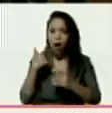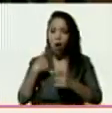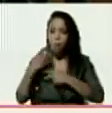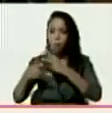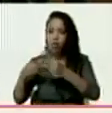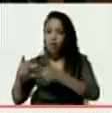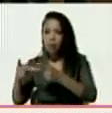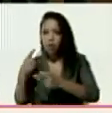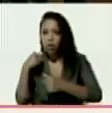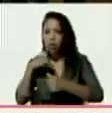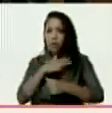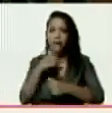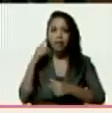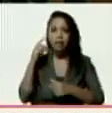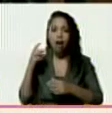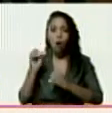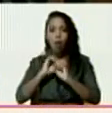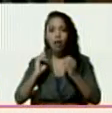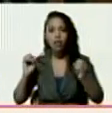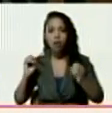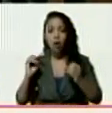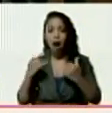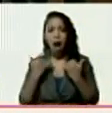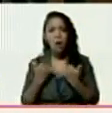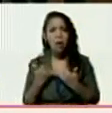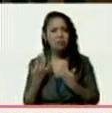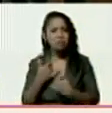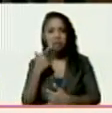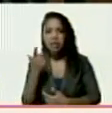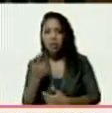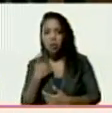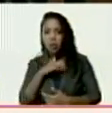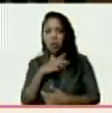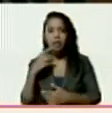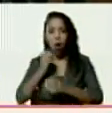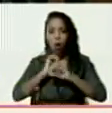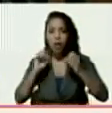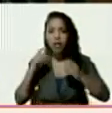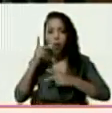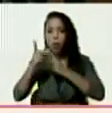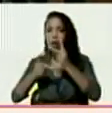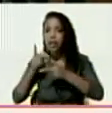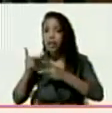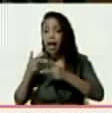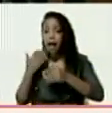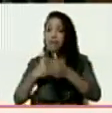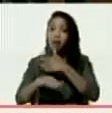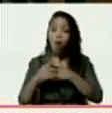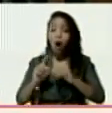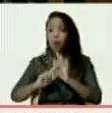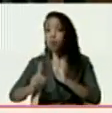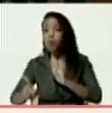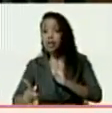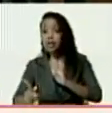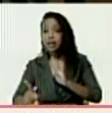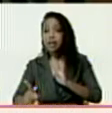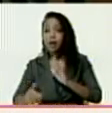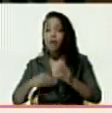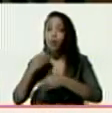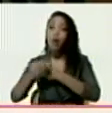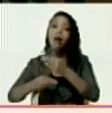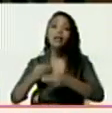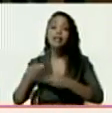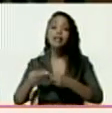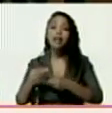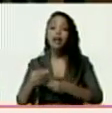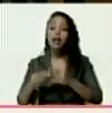normativas de nuestras organizaciones. Ahora, ¿qué si le decimos a nuestra organización política? Que vamos a cumplir, vamos a hacer velar